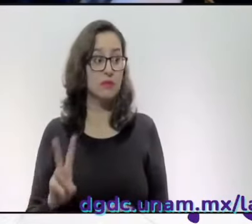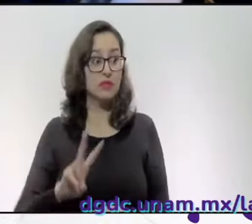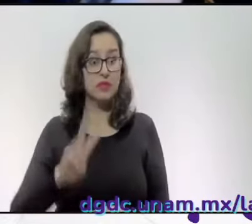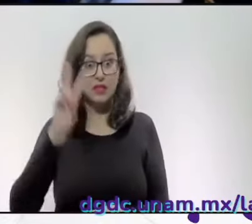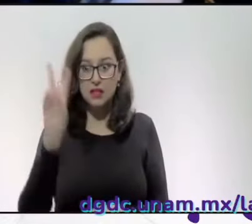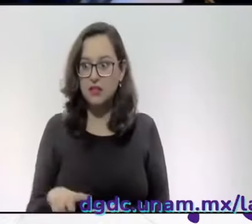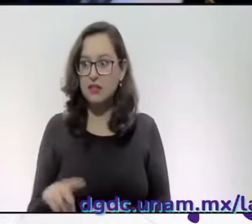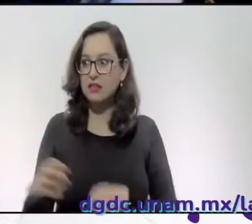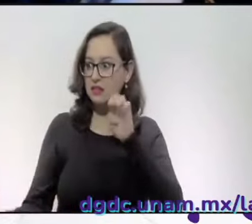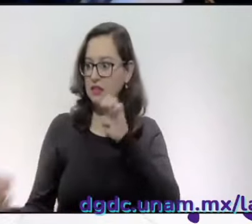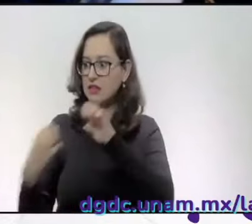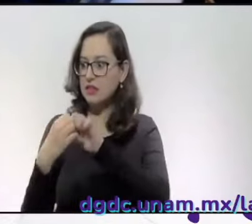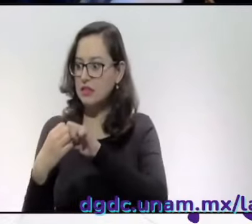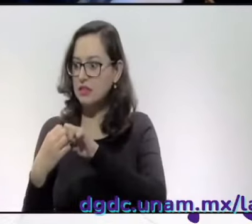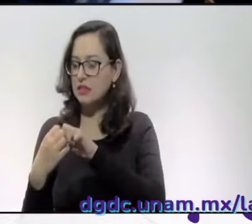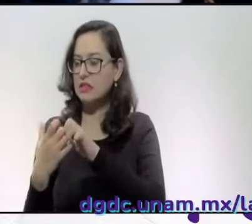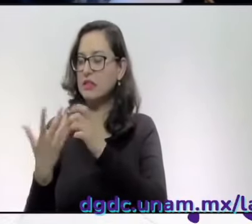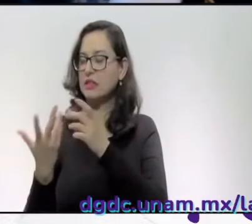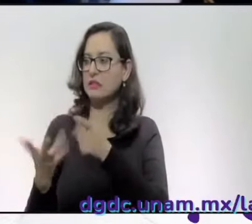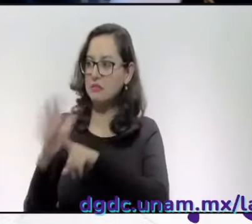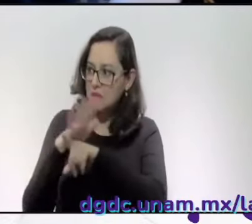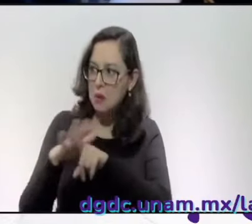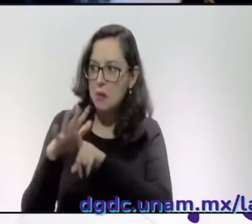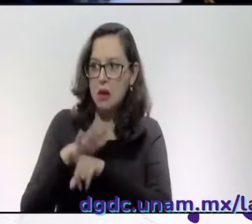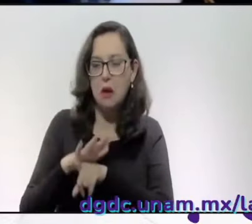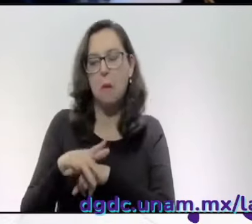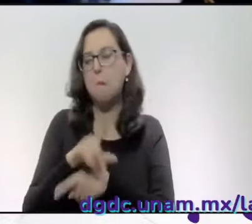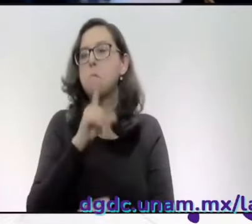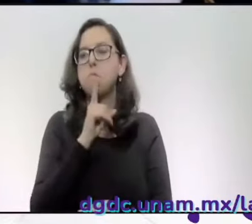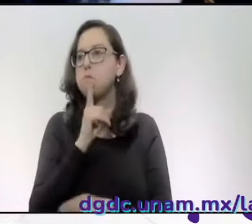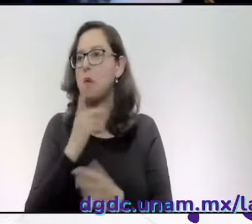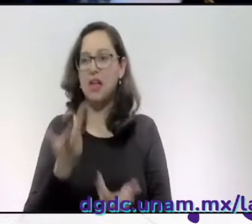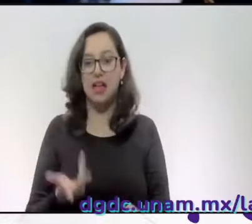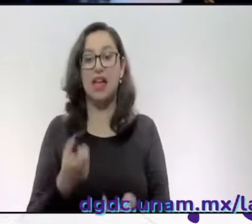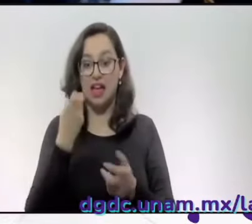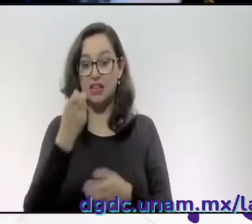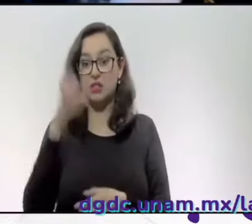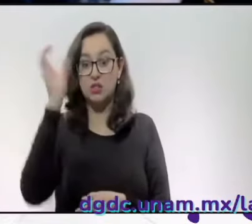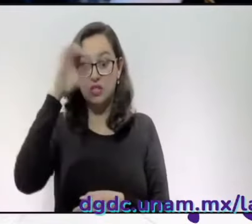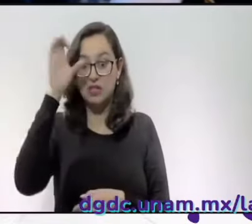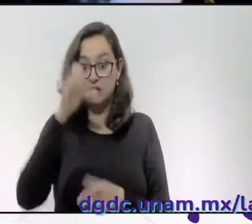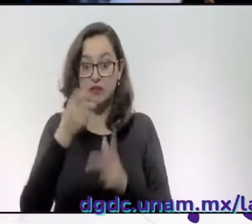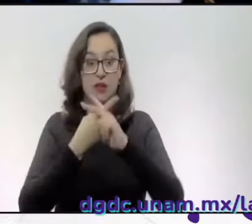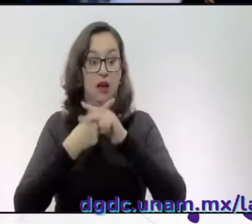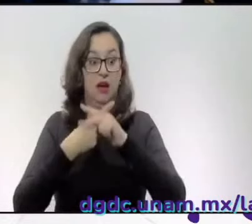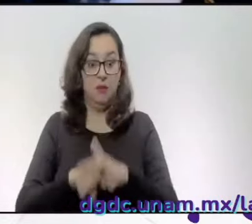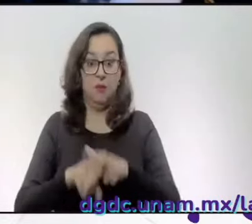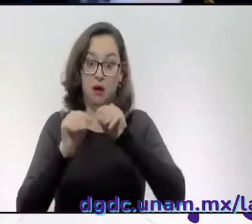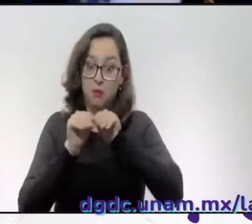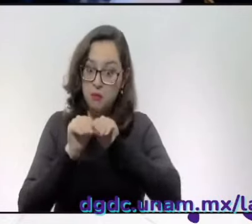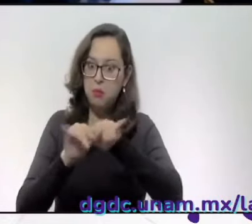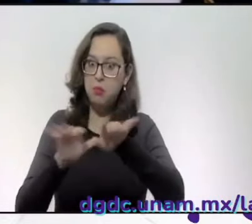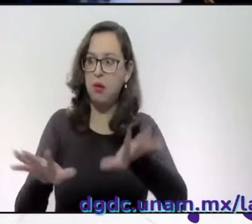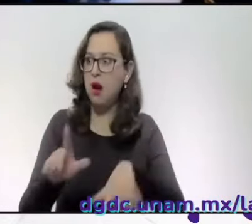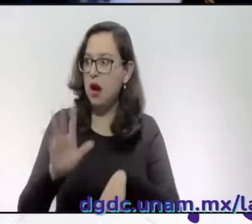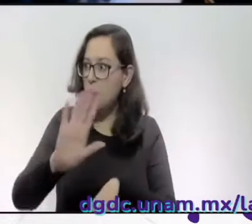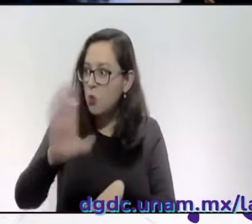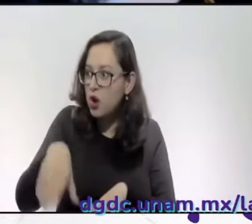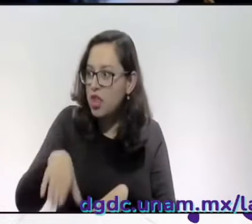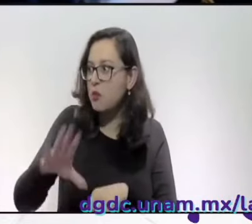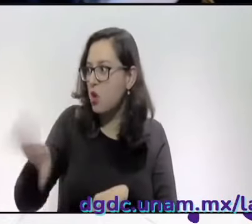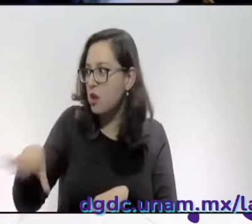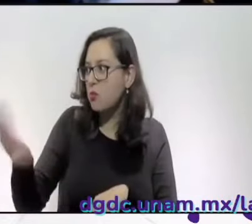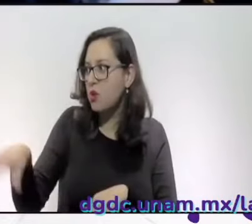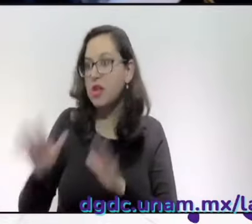tus enemigos, sino que se mueren. Las ideas científicas empiezan a imponerse cuando los contrarios acaban muriéndose, ¿no? O sea, realmente